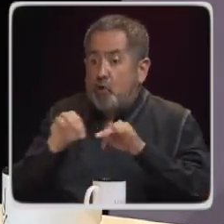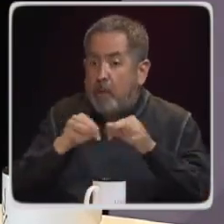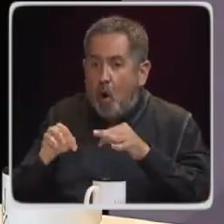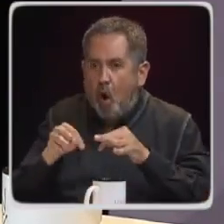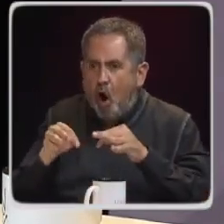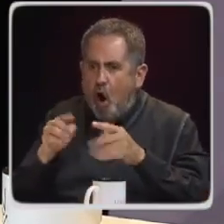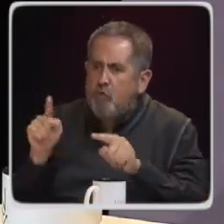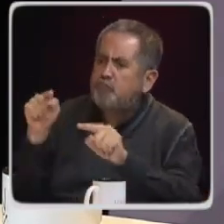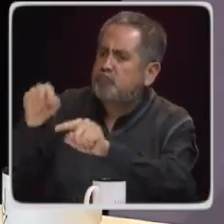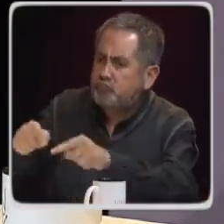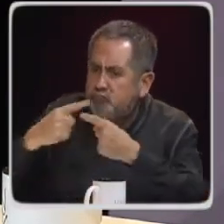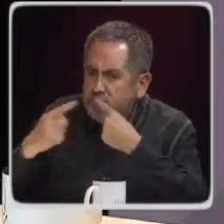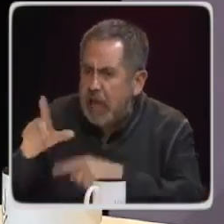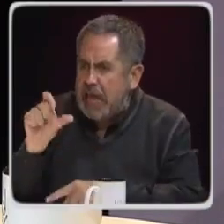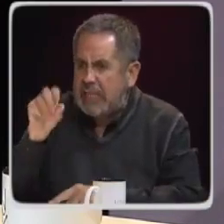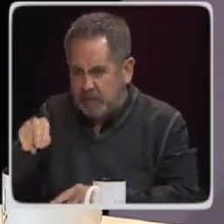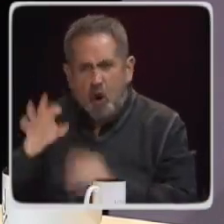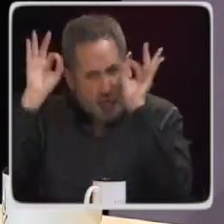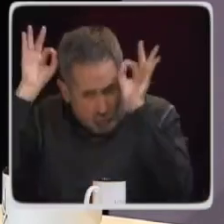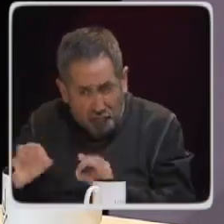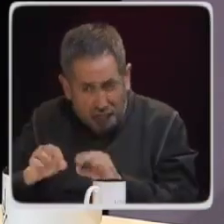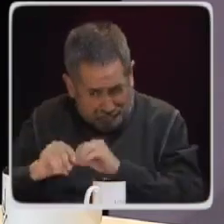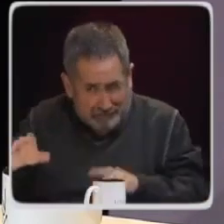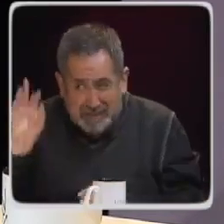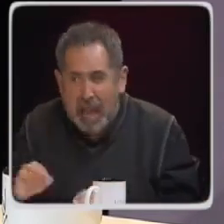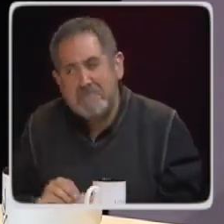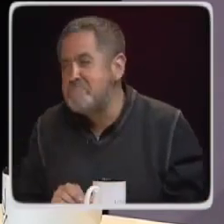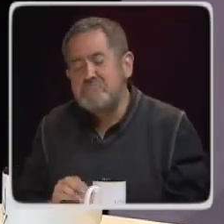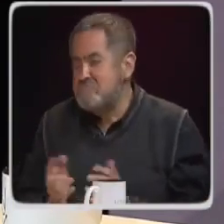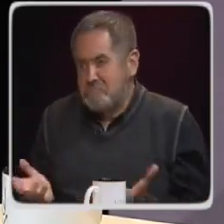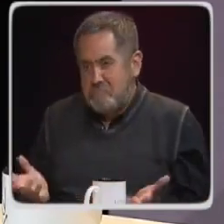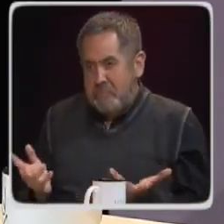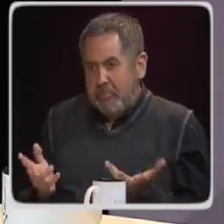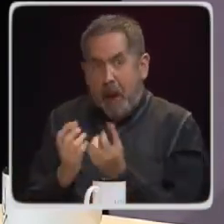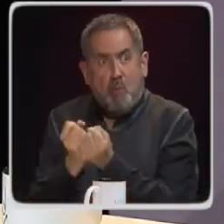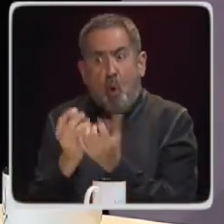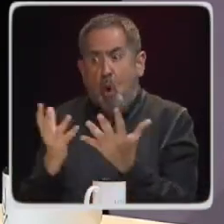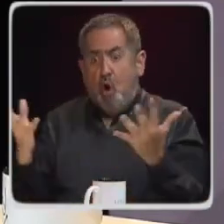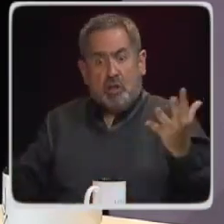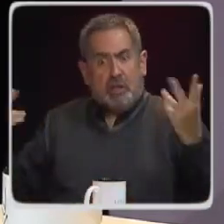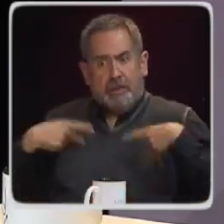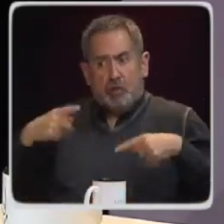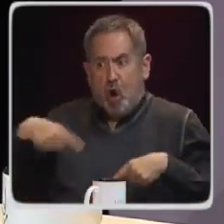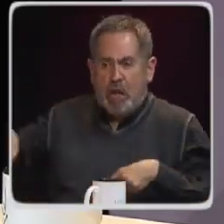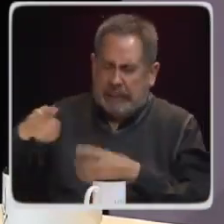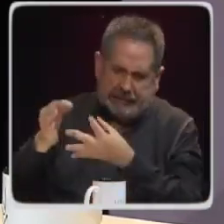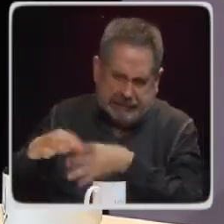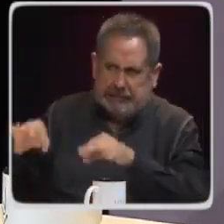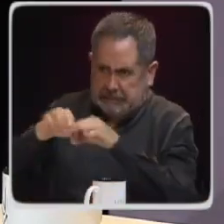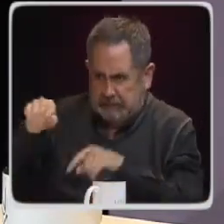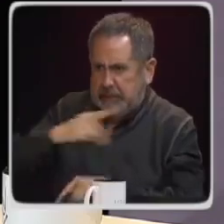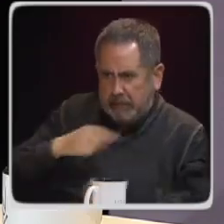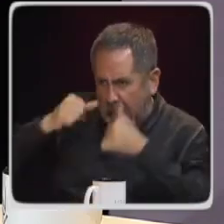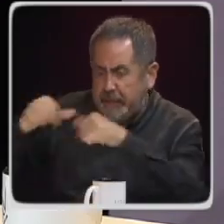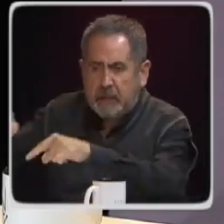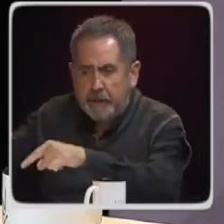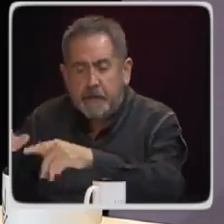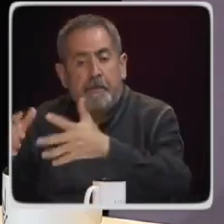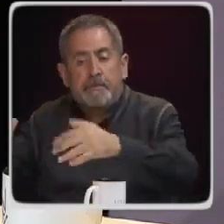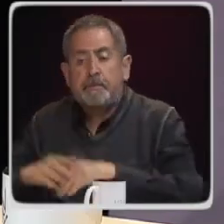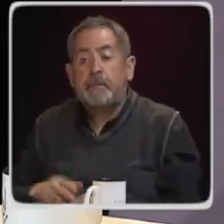título, que están graduados, y hay limitaciones porque a veces le dicen, no, mira, tú no puedes entrar a trabajar porque los exámenes tienen que ser en español, pero